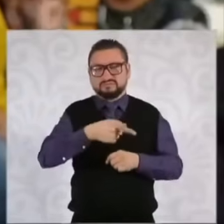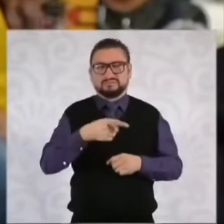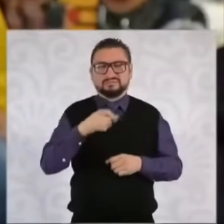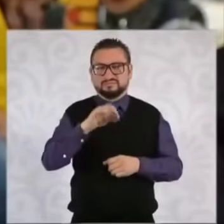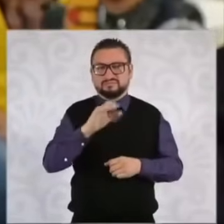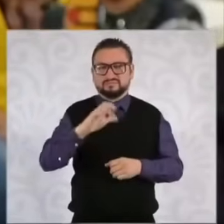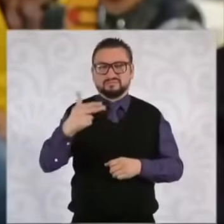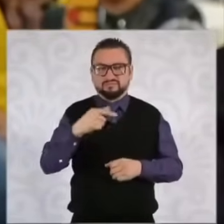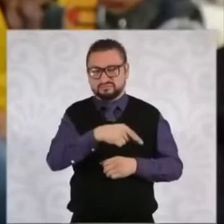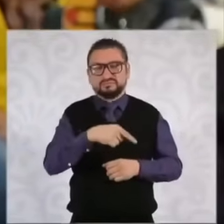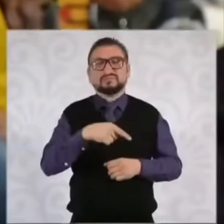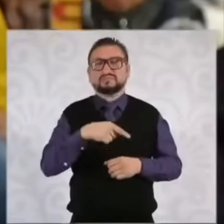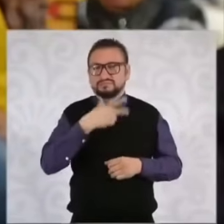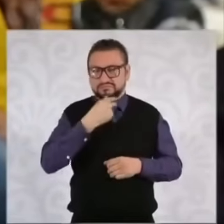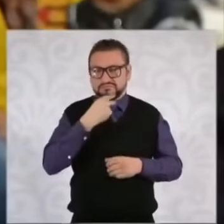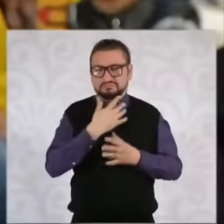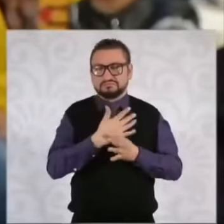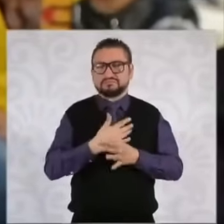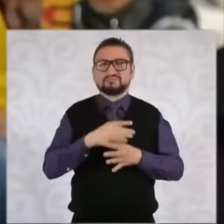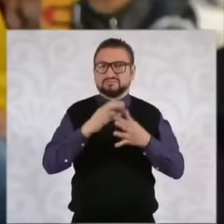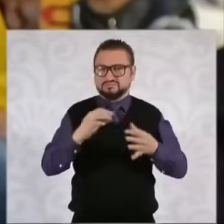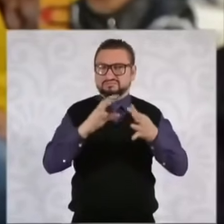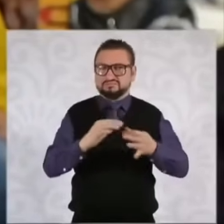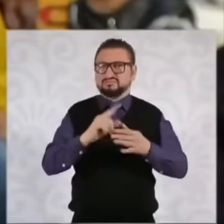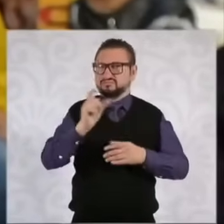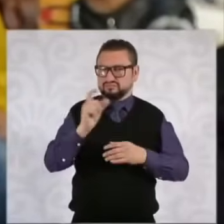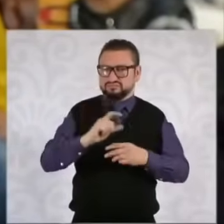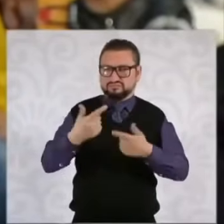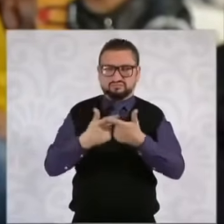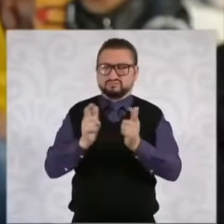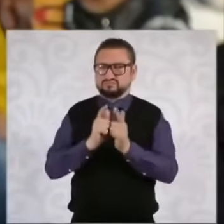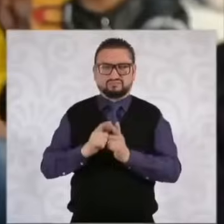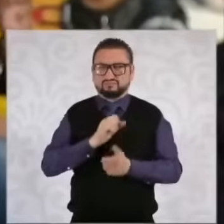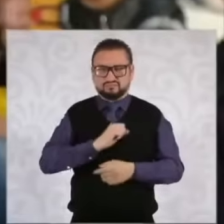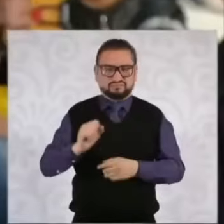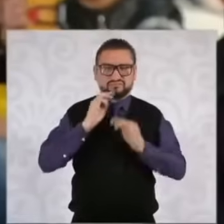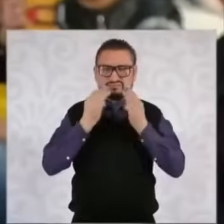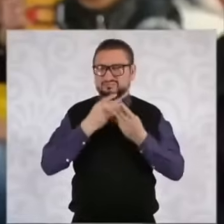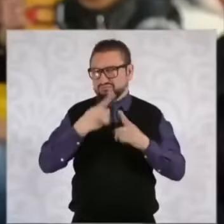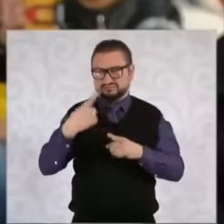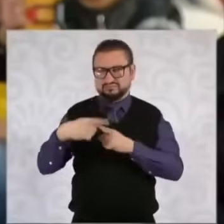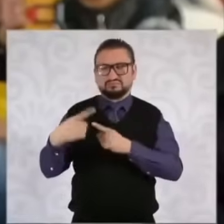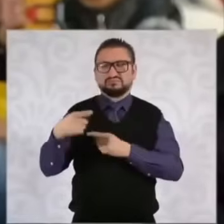Calderón. Y bueno, él habla de que fue implacable cuando tuvo que enfrentar a los grupos criminales que producen